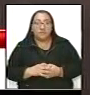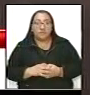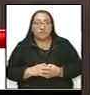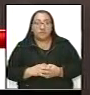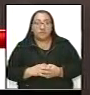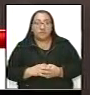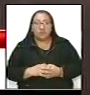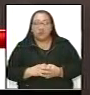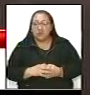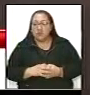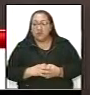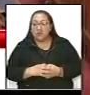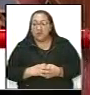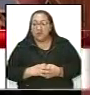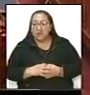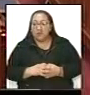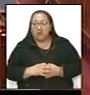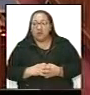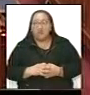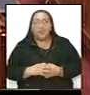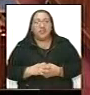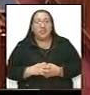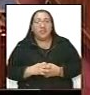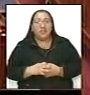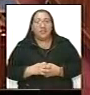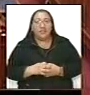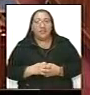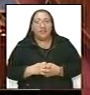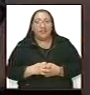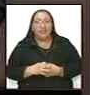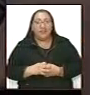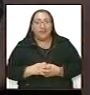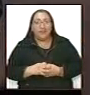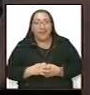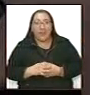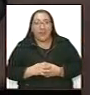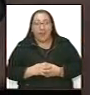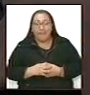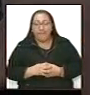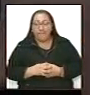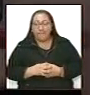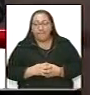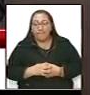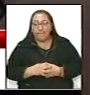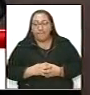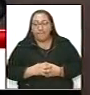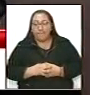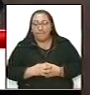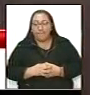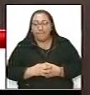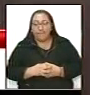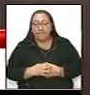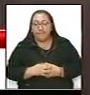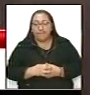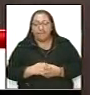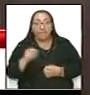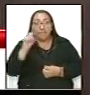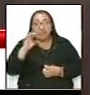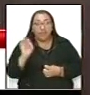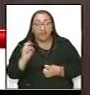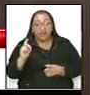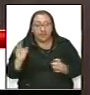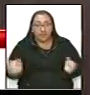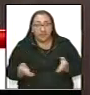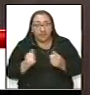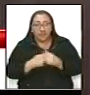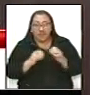Congresista, ¿nos va a leer toda la ley? Para que concluya, por favor. Bueno, le decía, para un porcentaje para promover, pues,